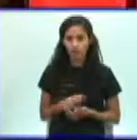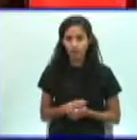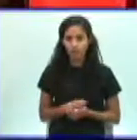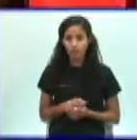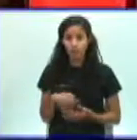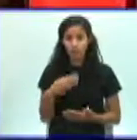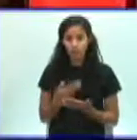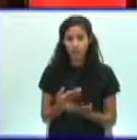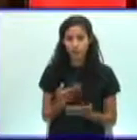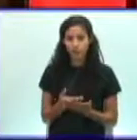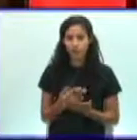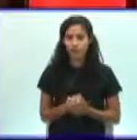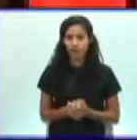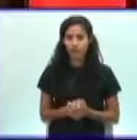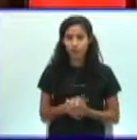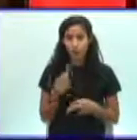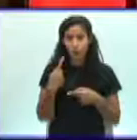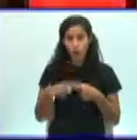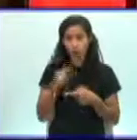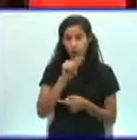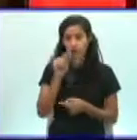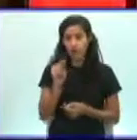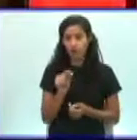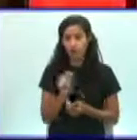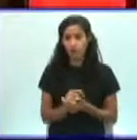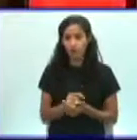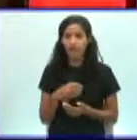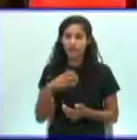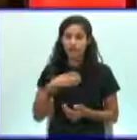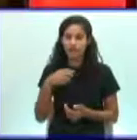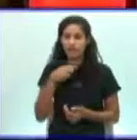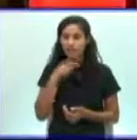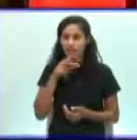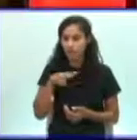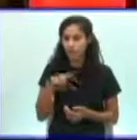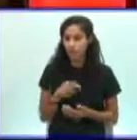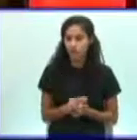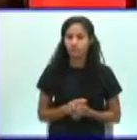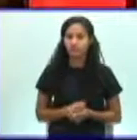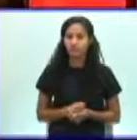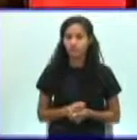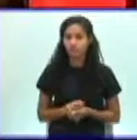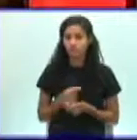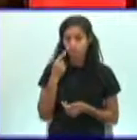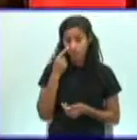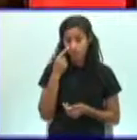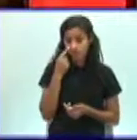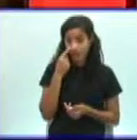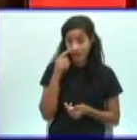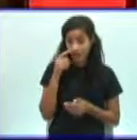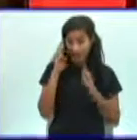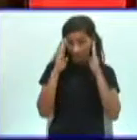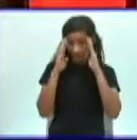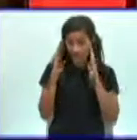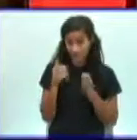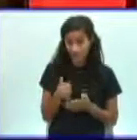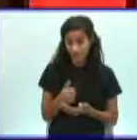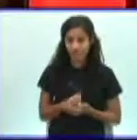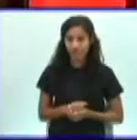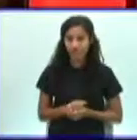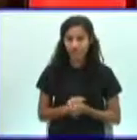les propongo las actividades en las que vas a trabajar. Presta mucha